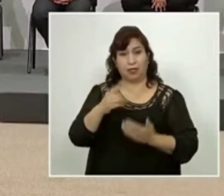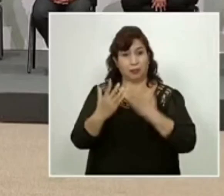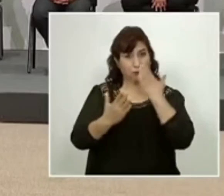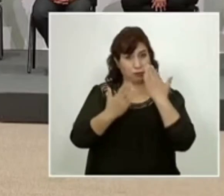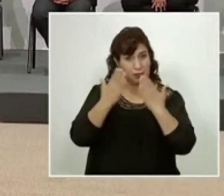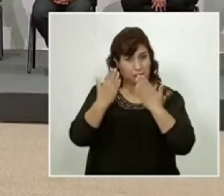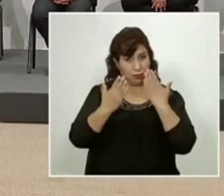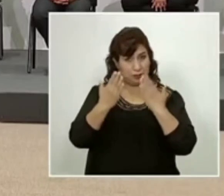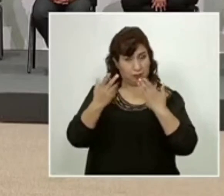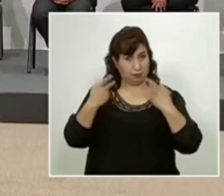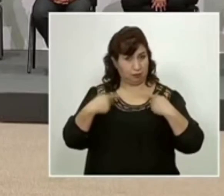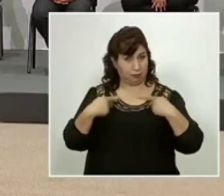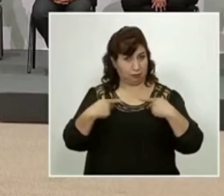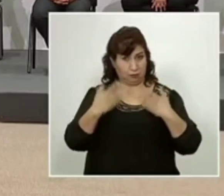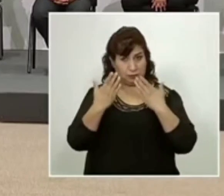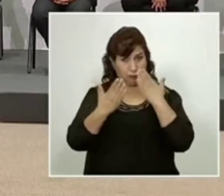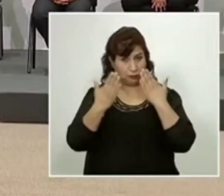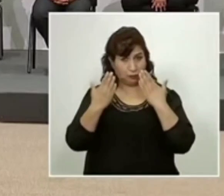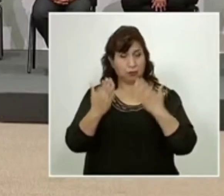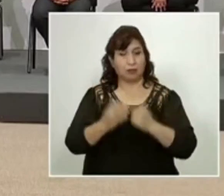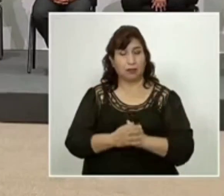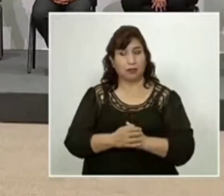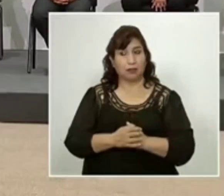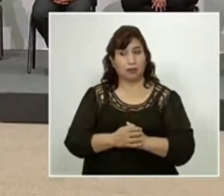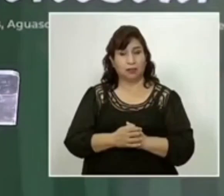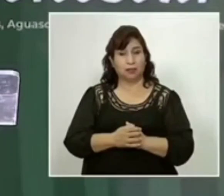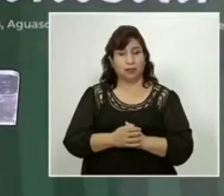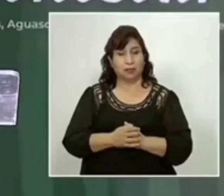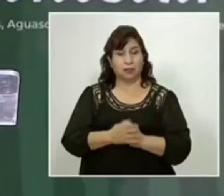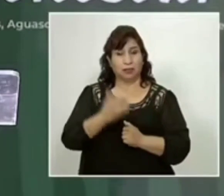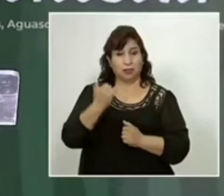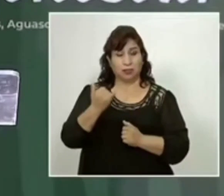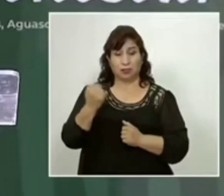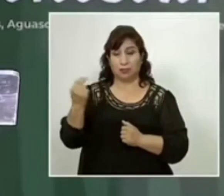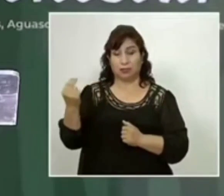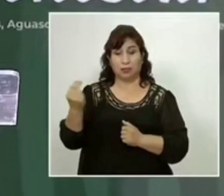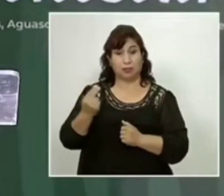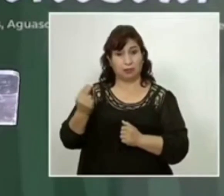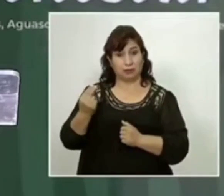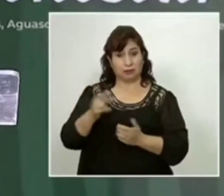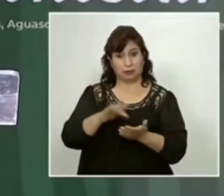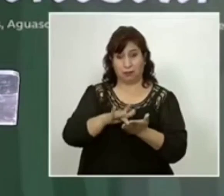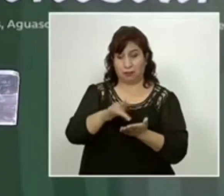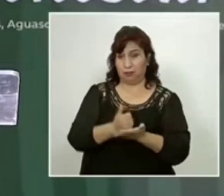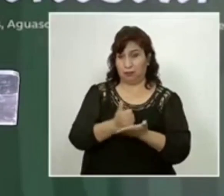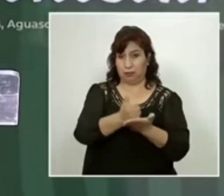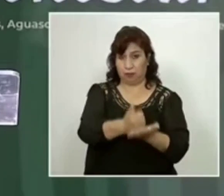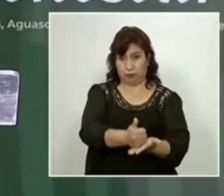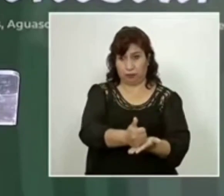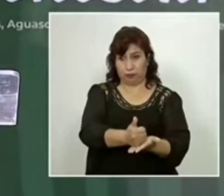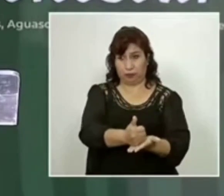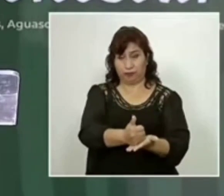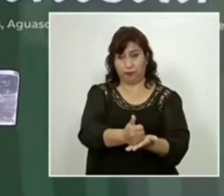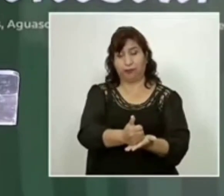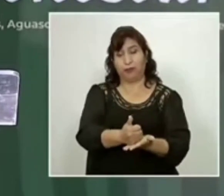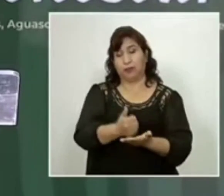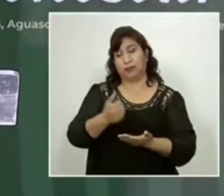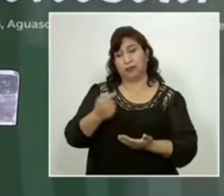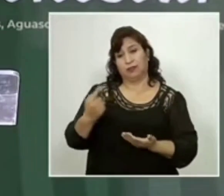estudiantes que necesitan el apoyo el que